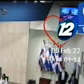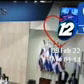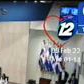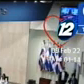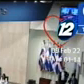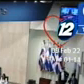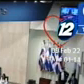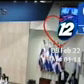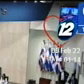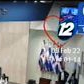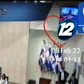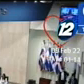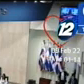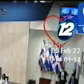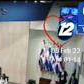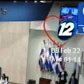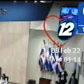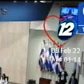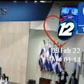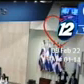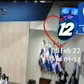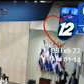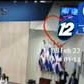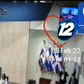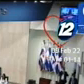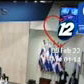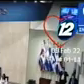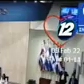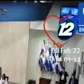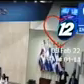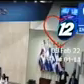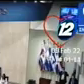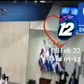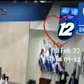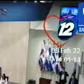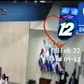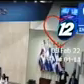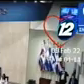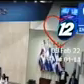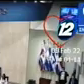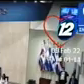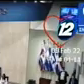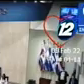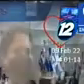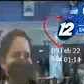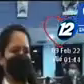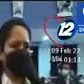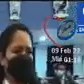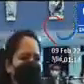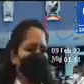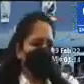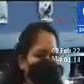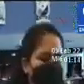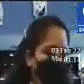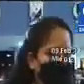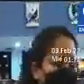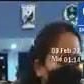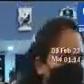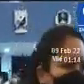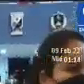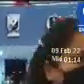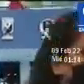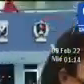Ahí estamos viendo justo en estos momentos las imágenes de cómo se han hecho presente ambas